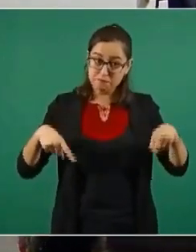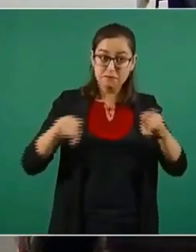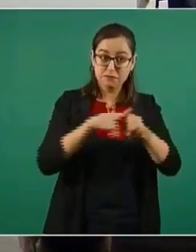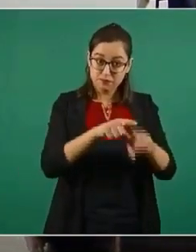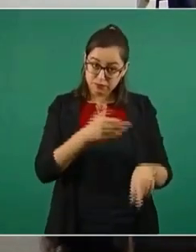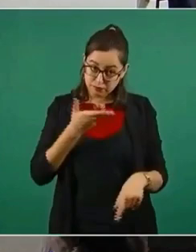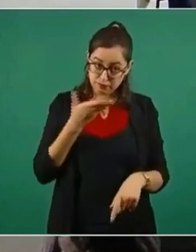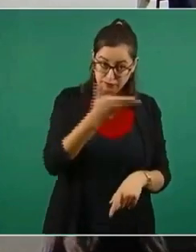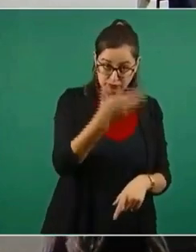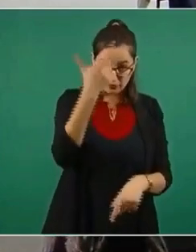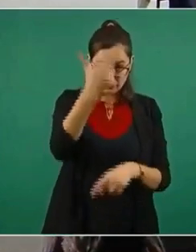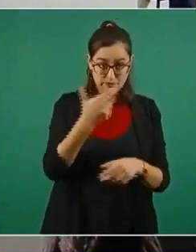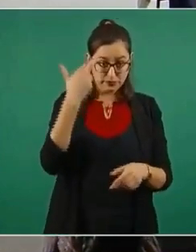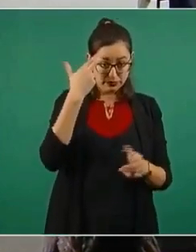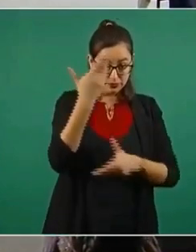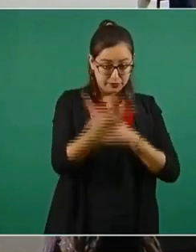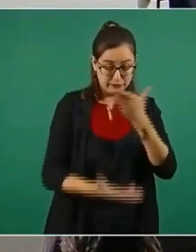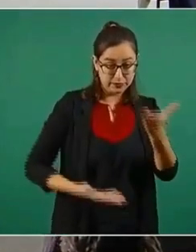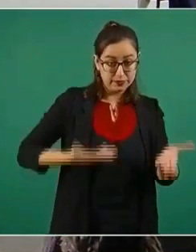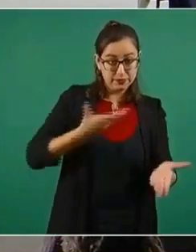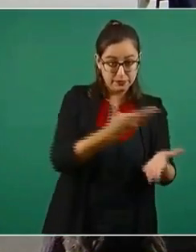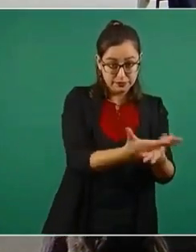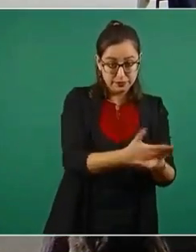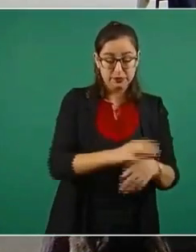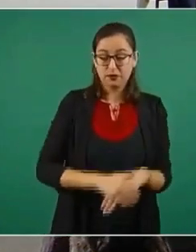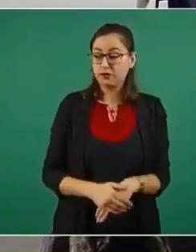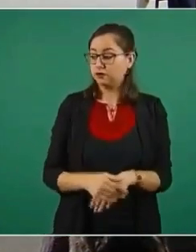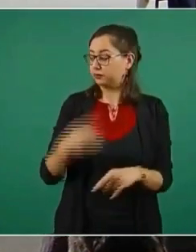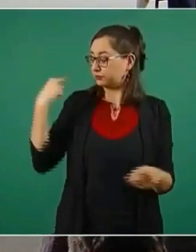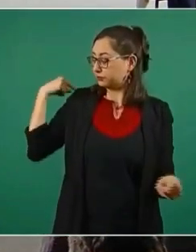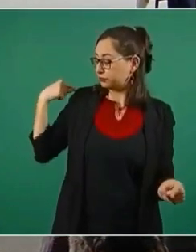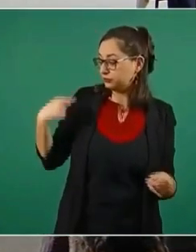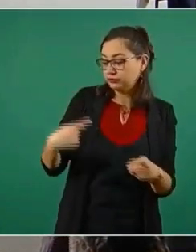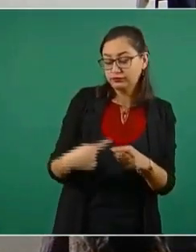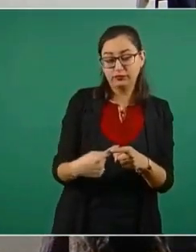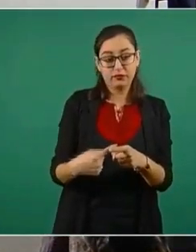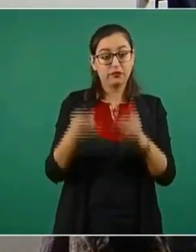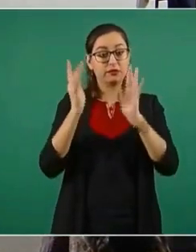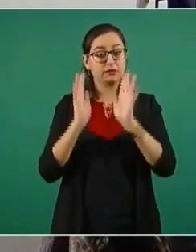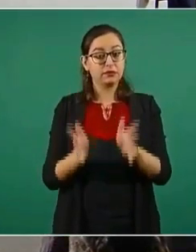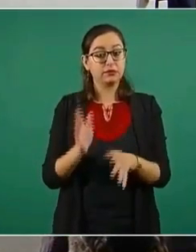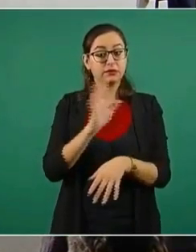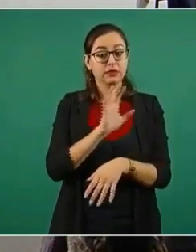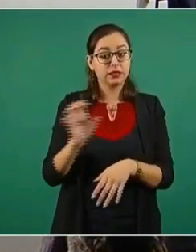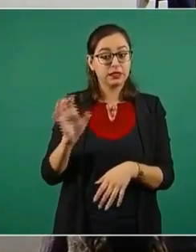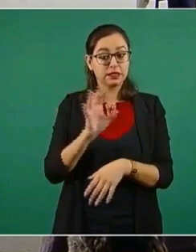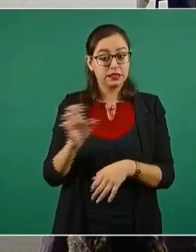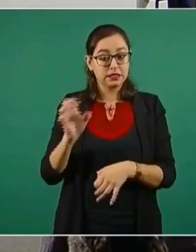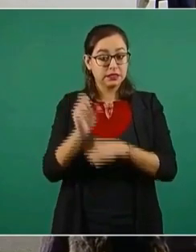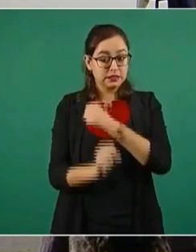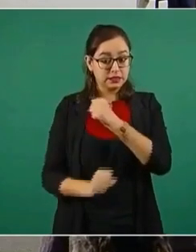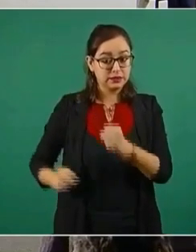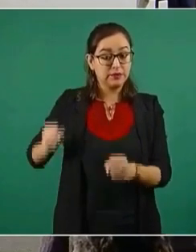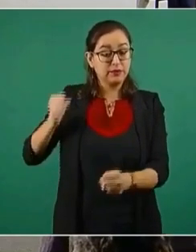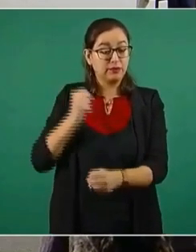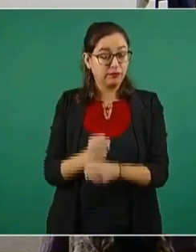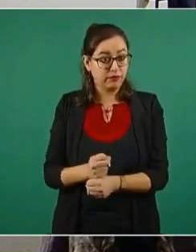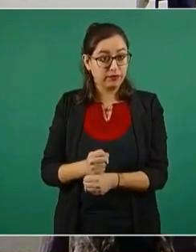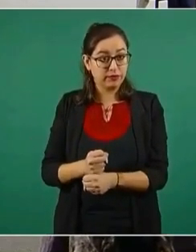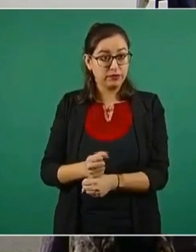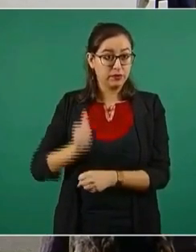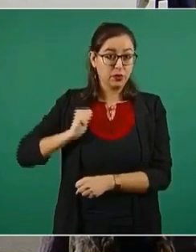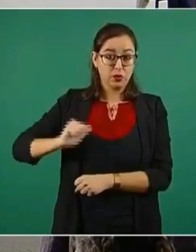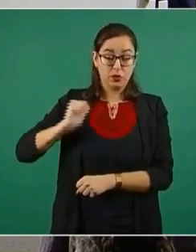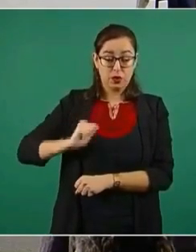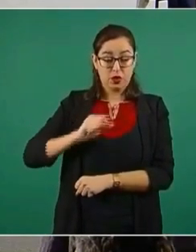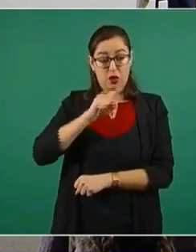A principios del año en curso se cumplió medio milenio desde la llegada de Hernán Cortés al